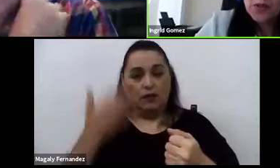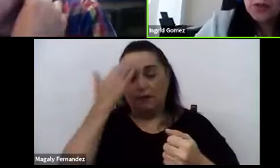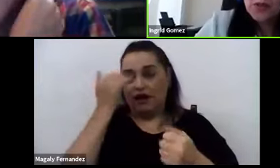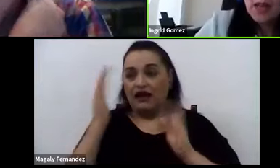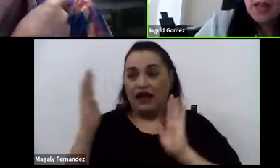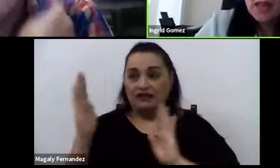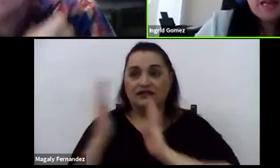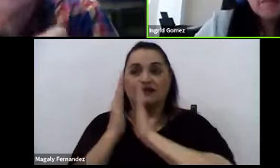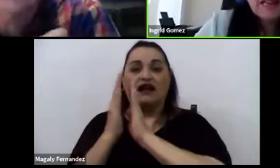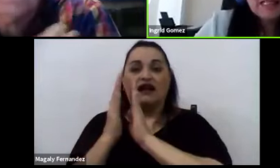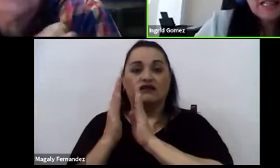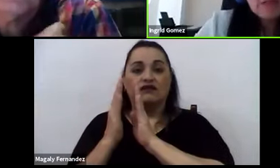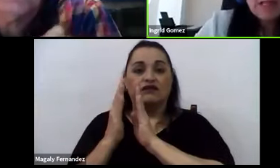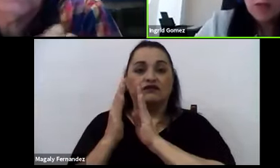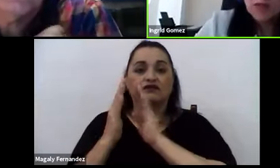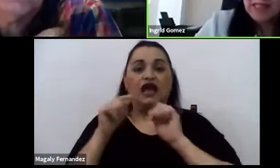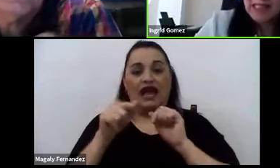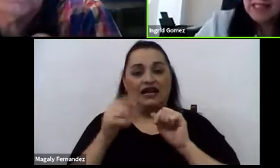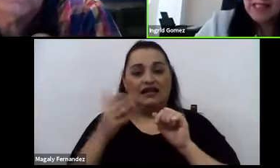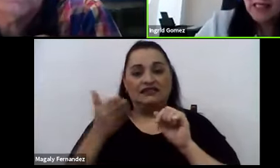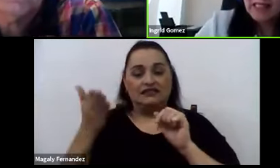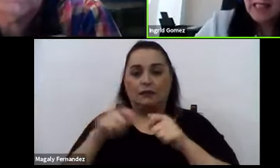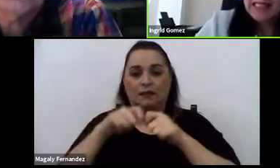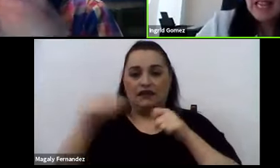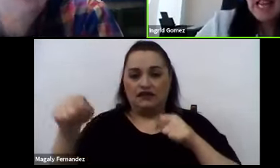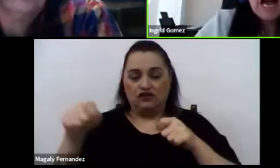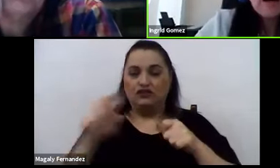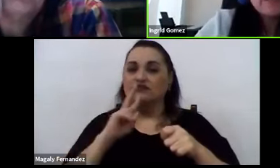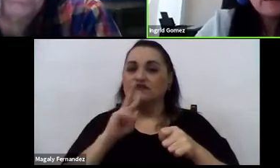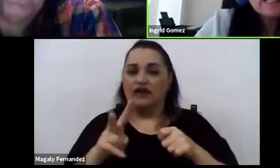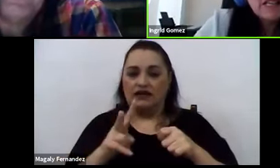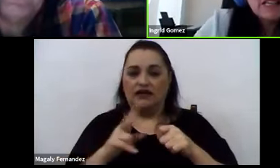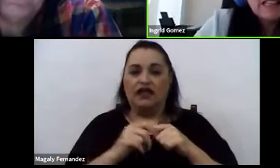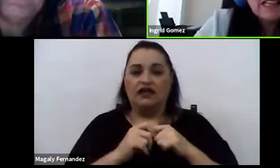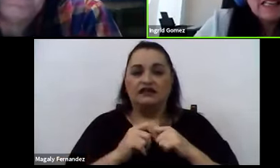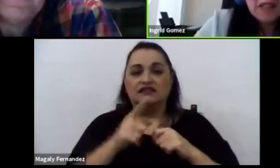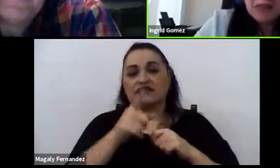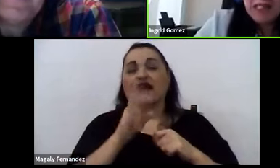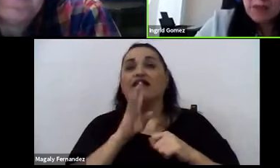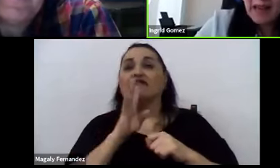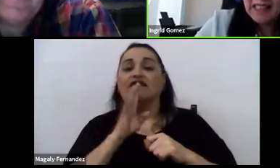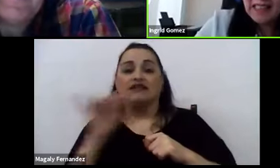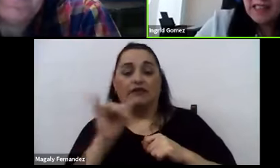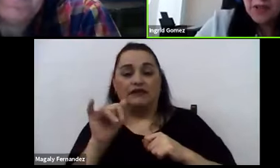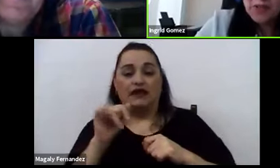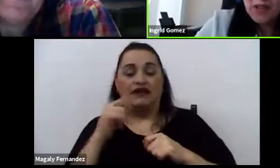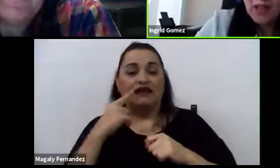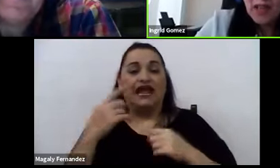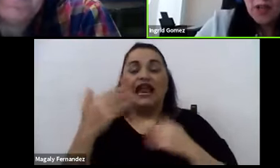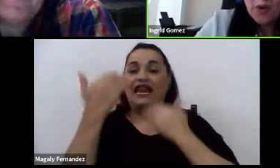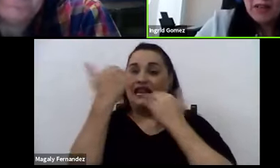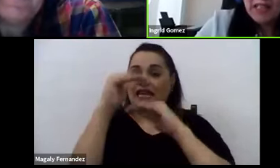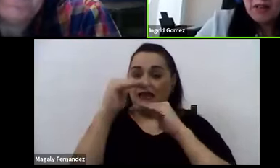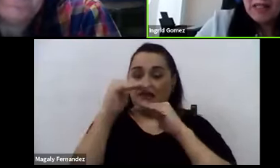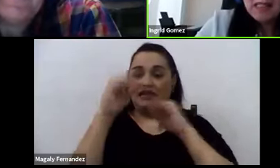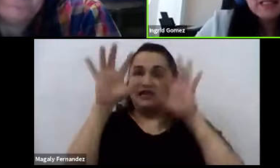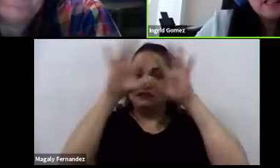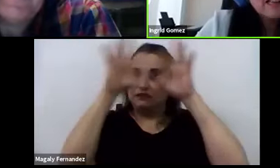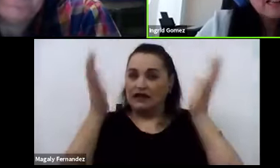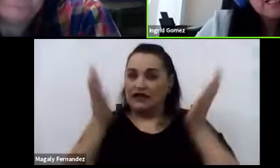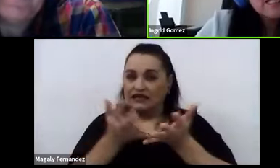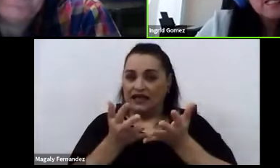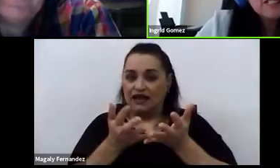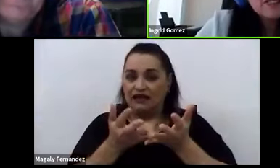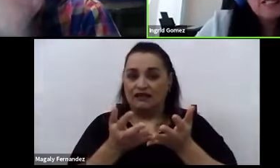a estas mediciones, a estas realidades. Hablabas también de límites planetarios, 9